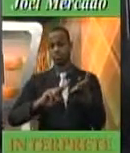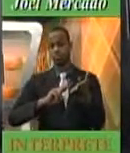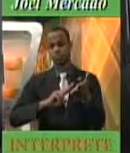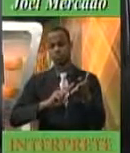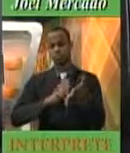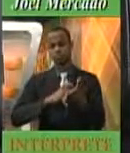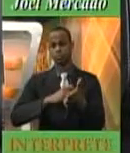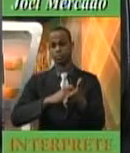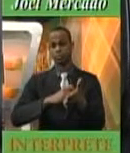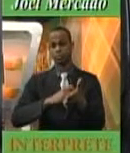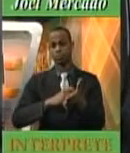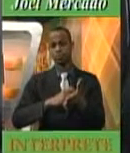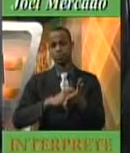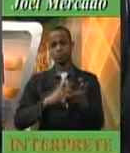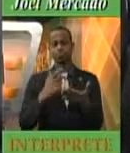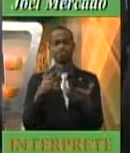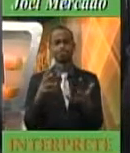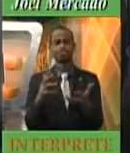unos niveles